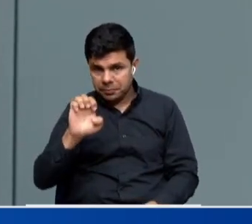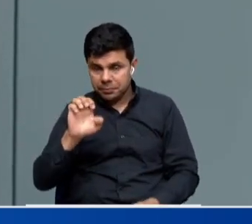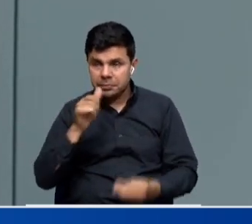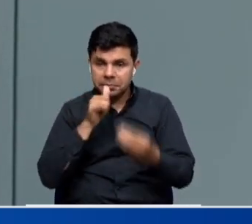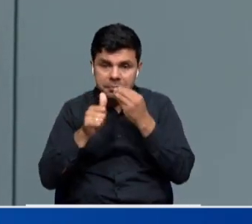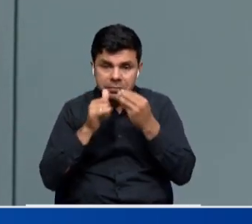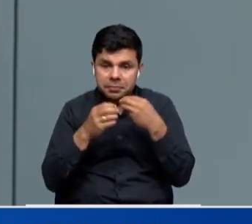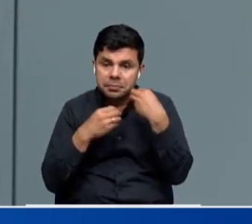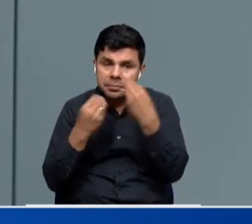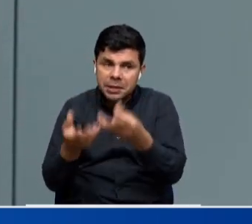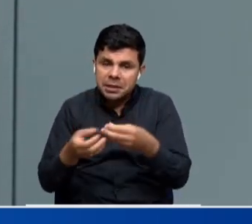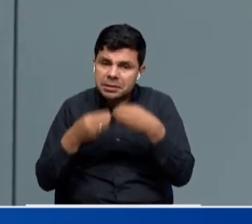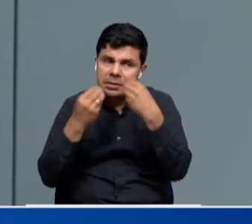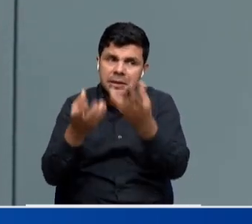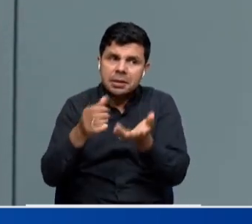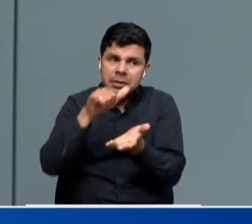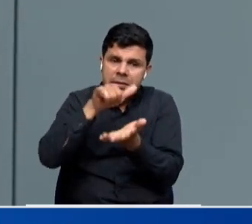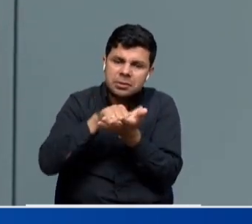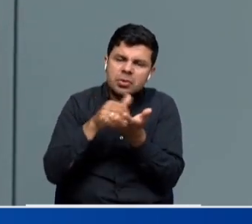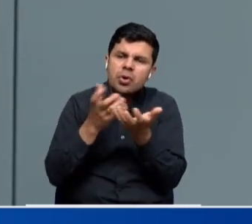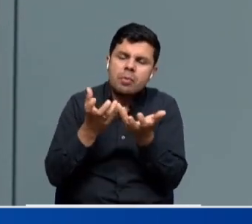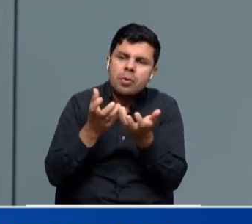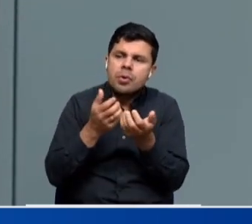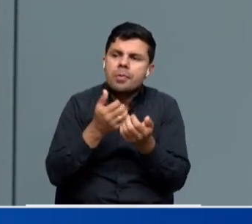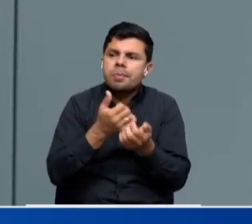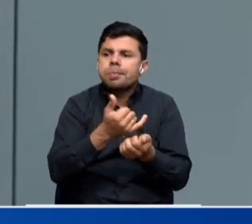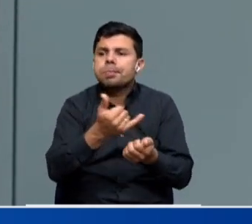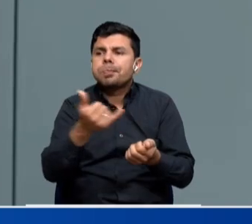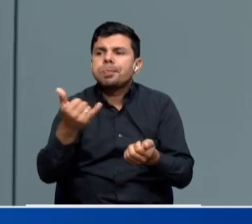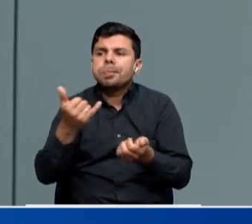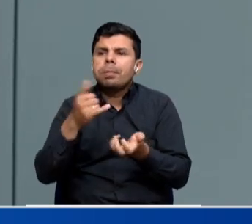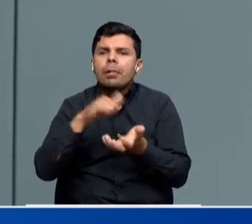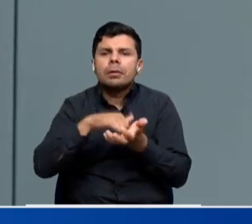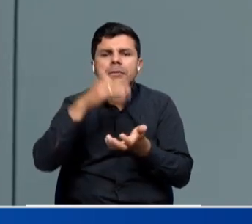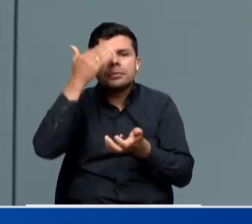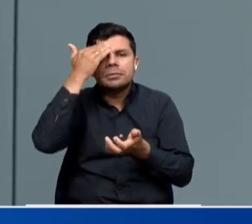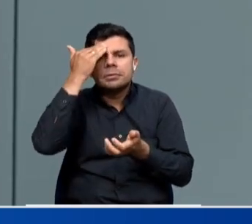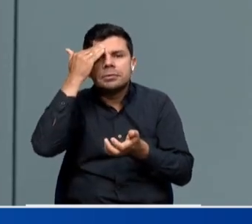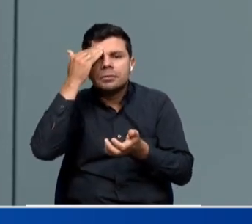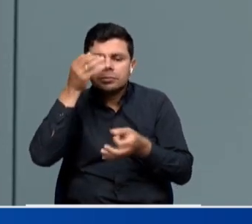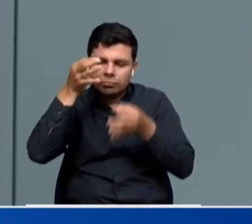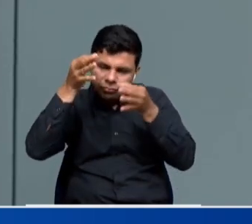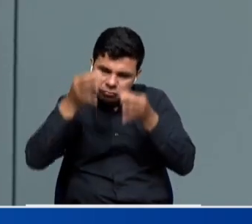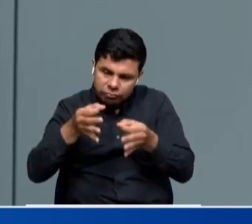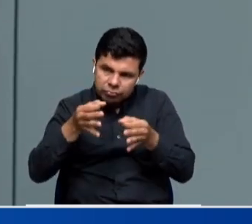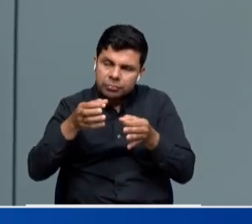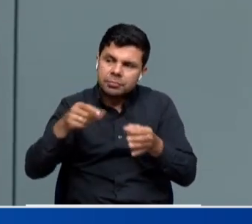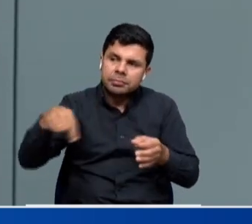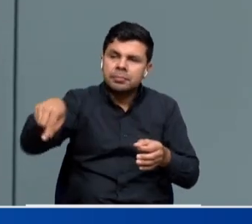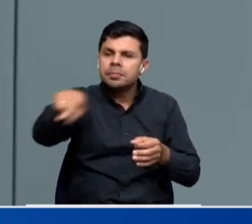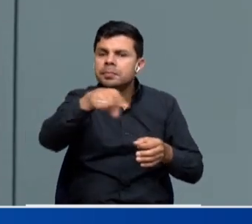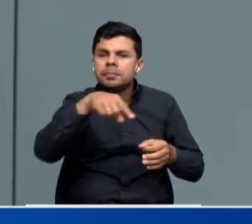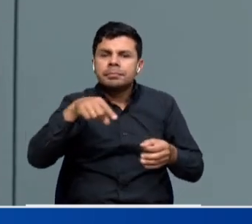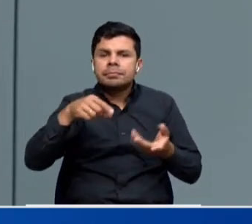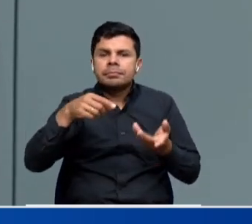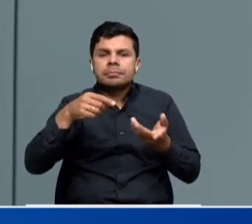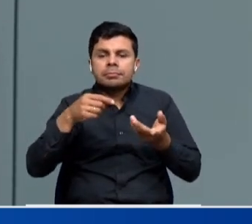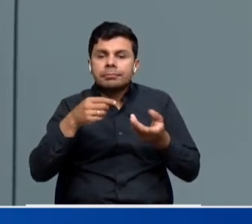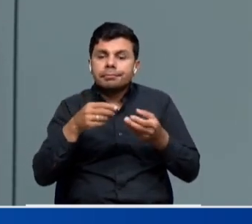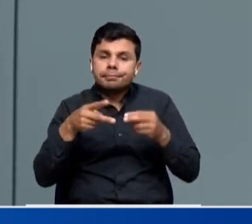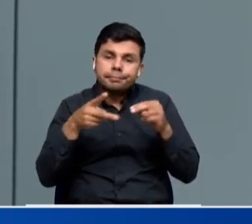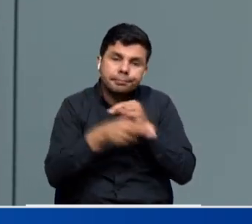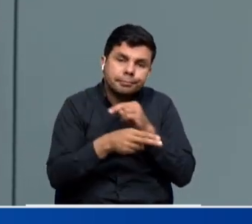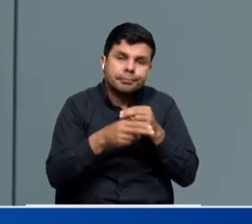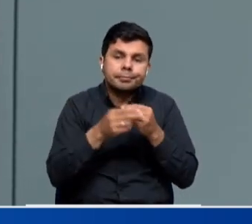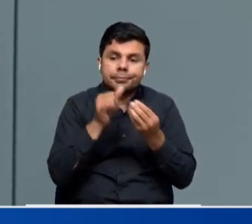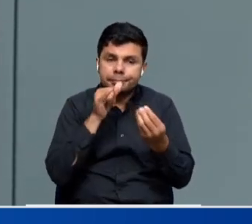la interventoría nos ha pedido y nos ha indicado que es necesario hacer una suspensión de la entrega de